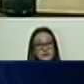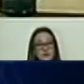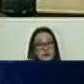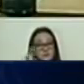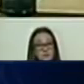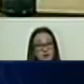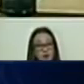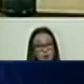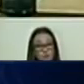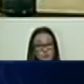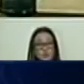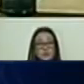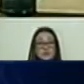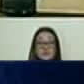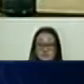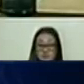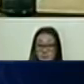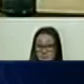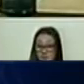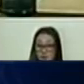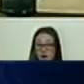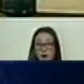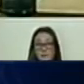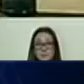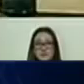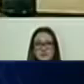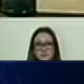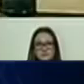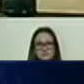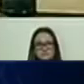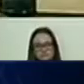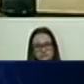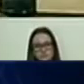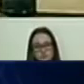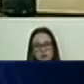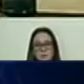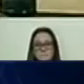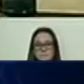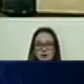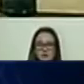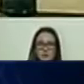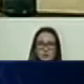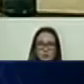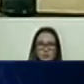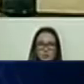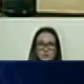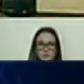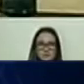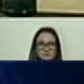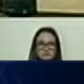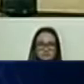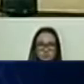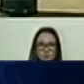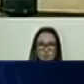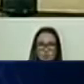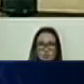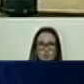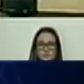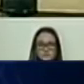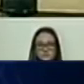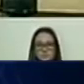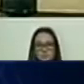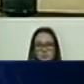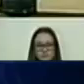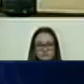digo, después del 22 de abril, hermanos y hermanas, viene la paz económica, la estabilidad económica, y la vamos a